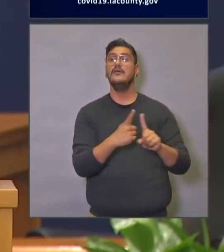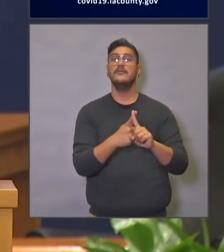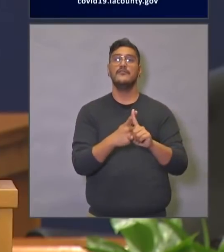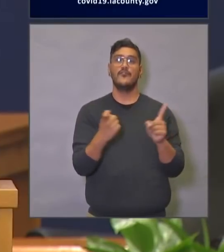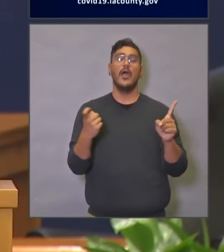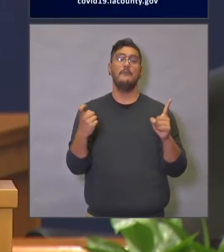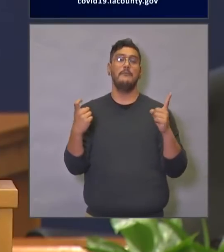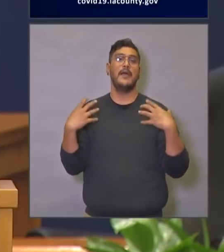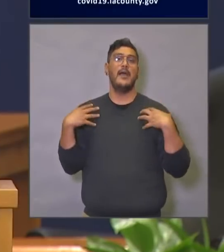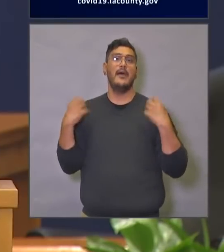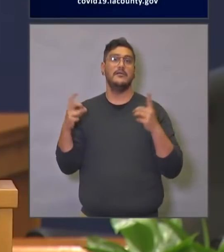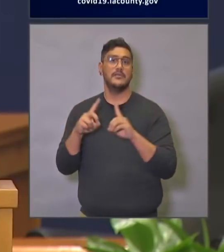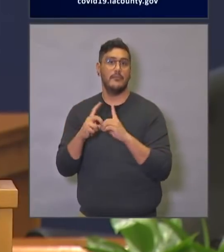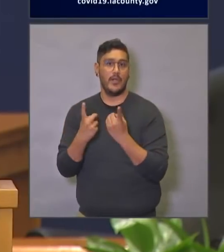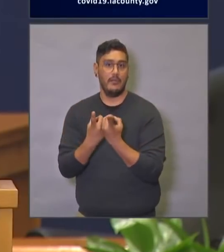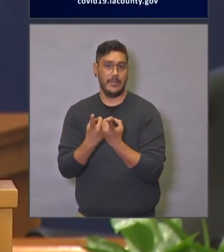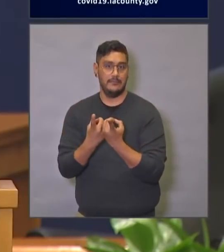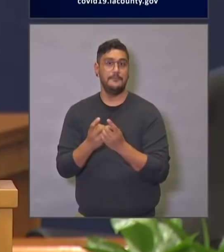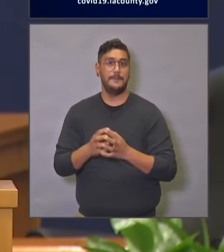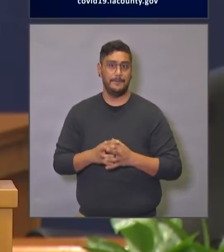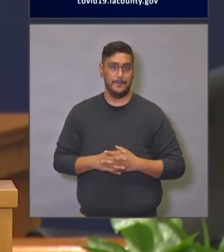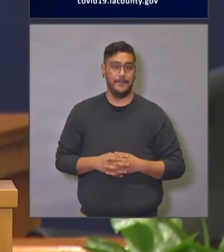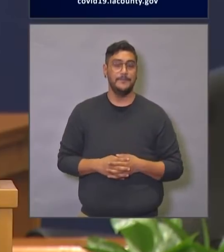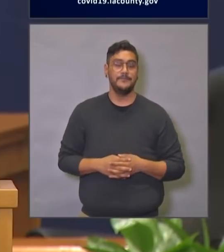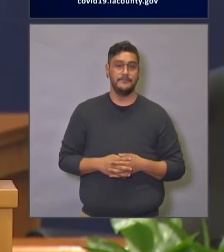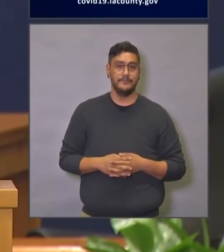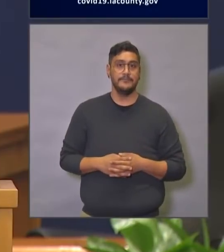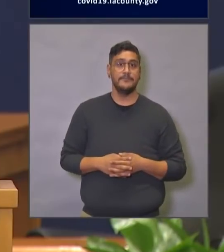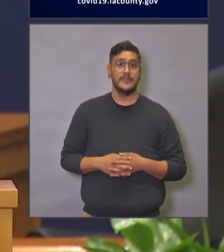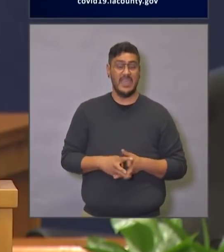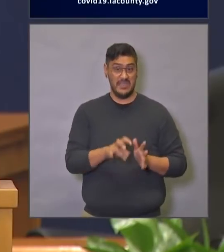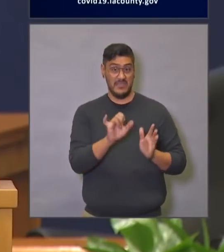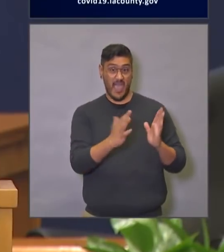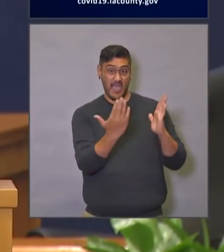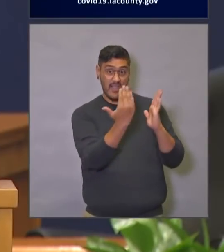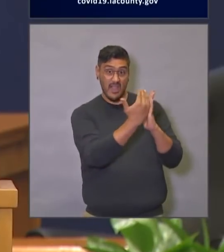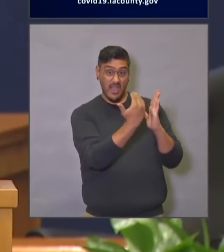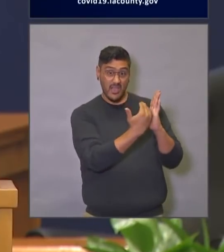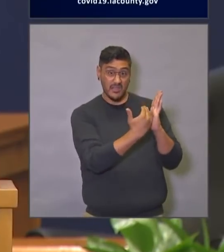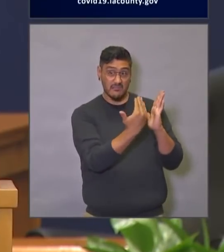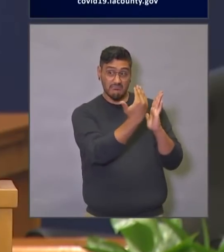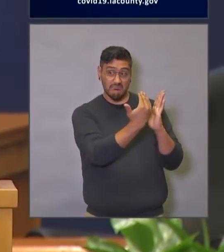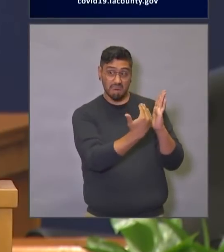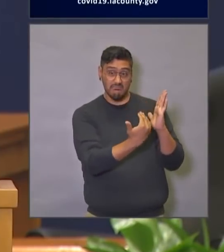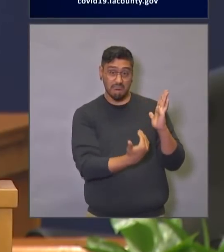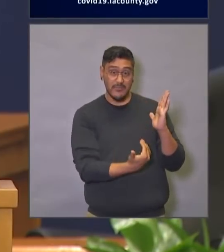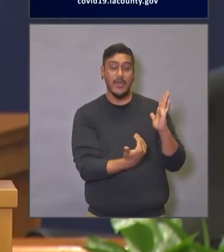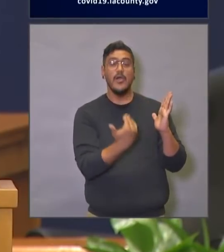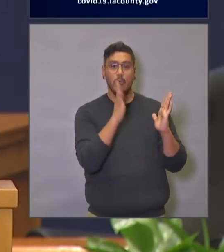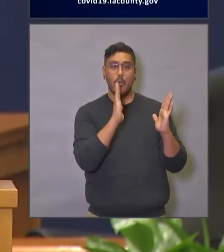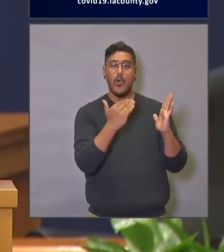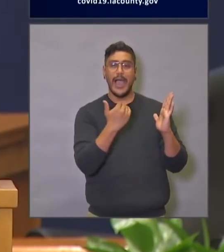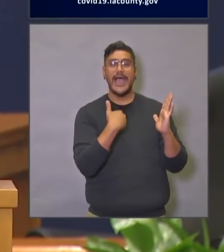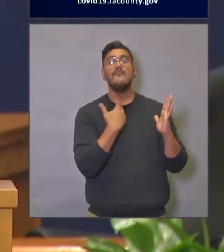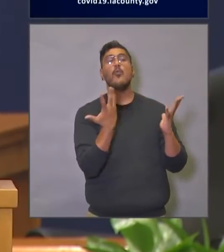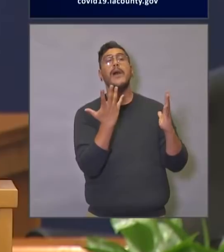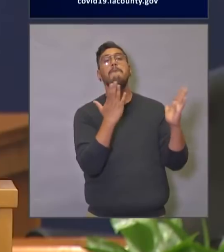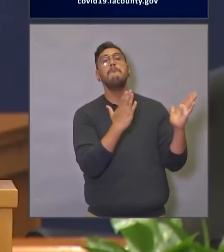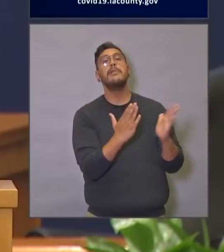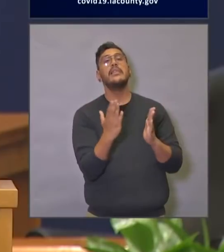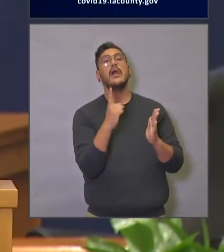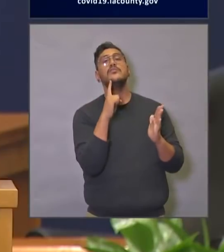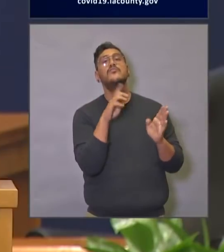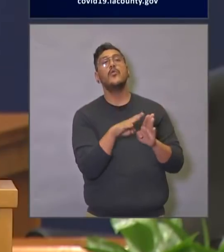Salud Pública del Condado de Los Ángeles. Estas listas de verificación capturan los planes de reapertura de la escuela